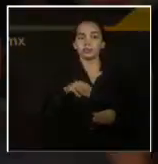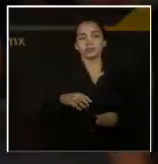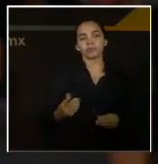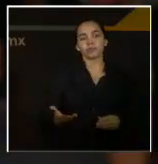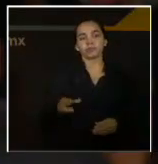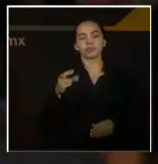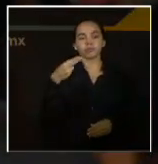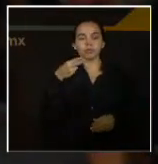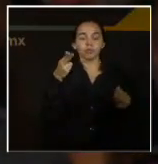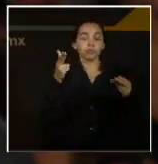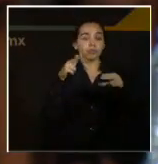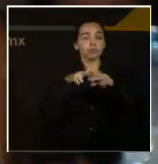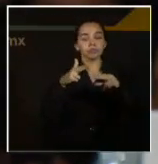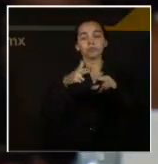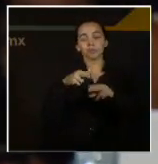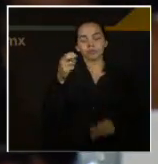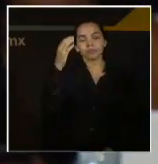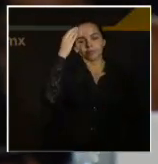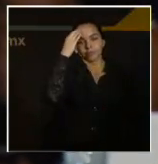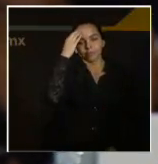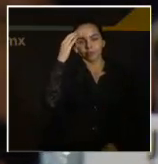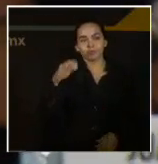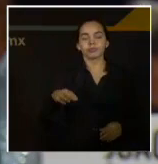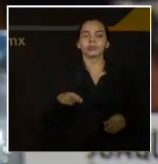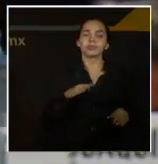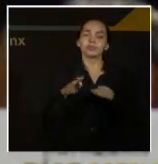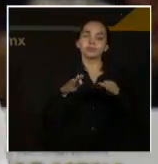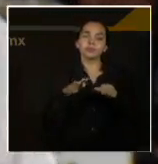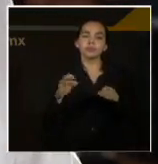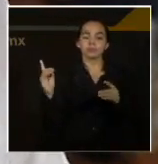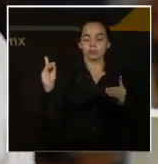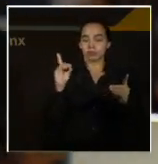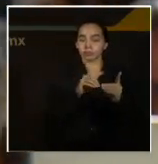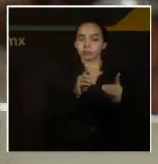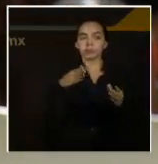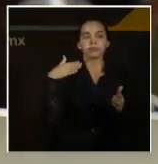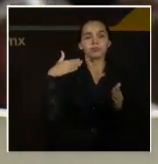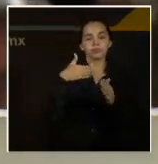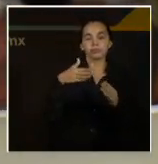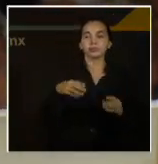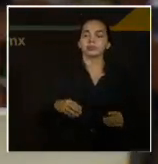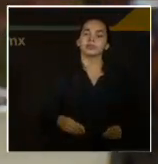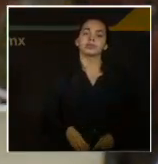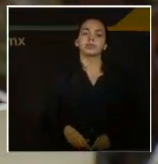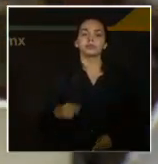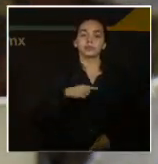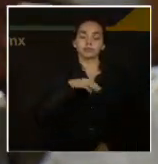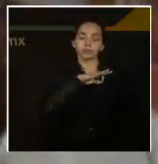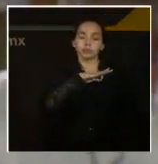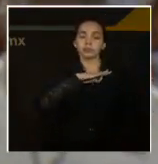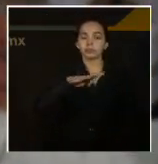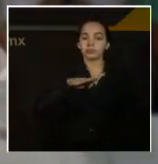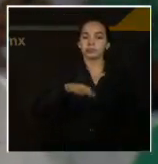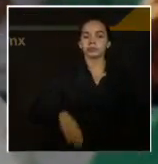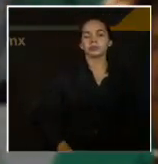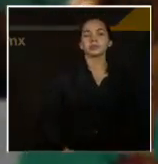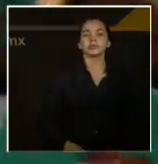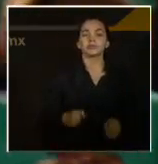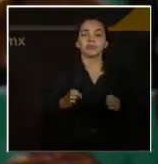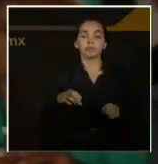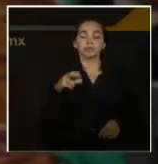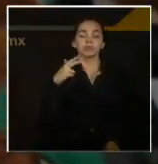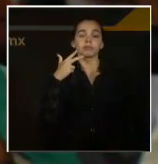de hotel y poder conocer la actividad turística de manera directa y de cerca. Haber tenido la oportunidad de estar